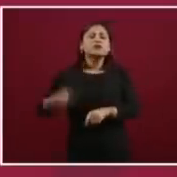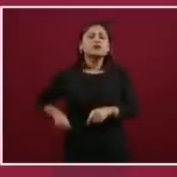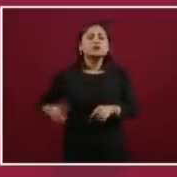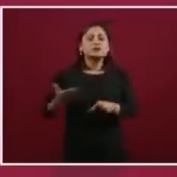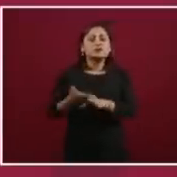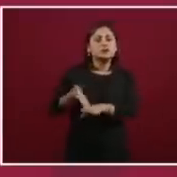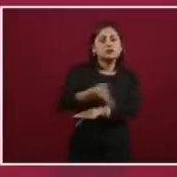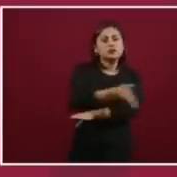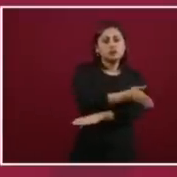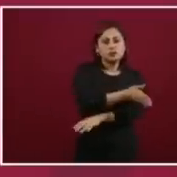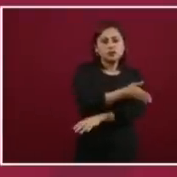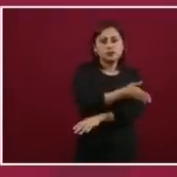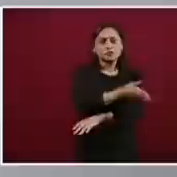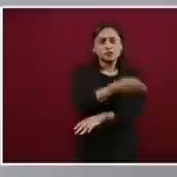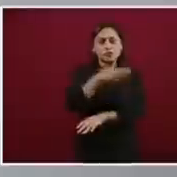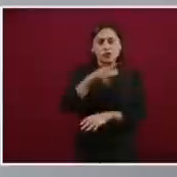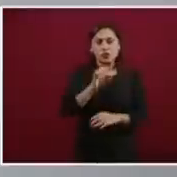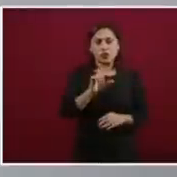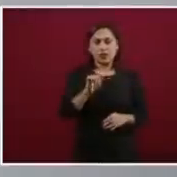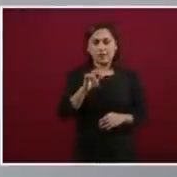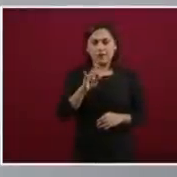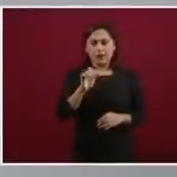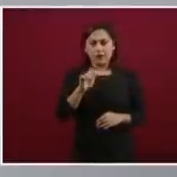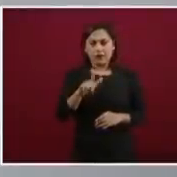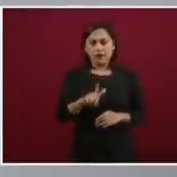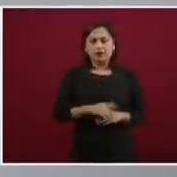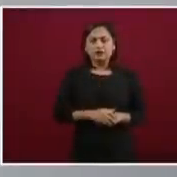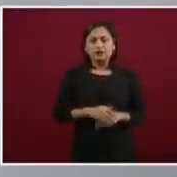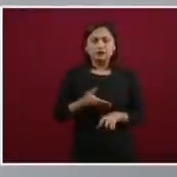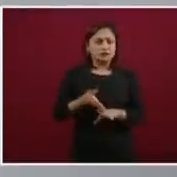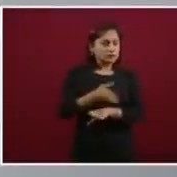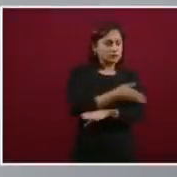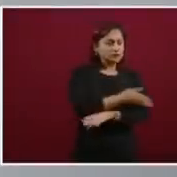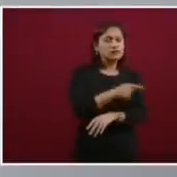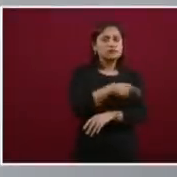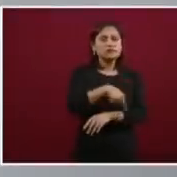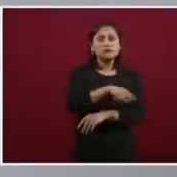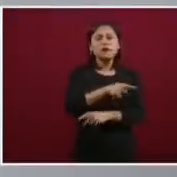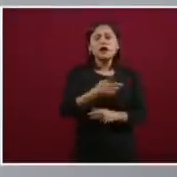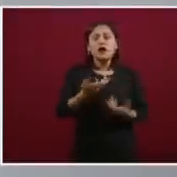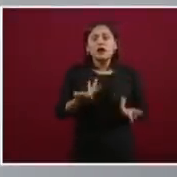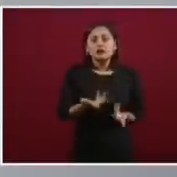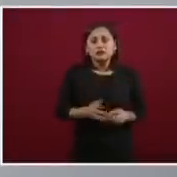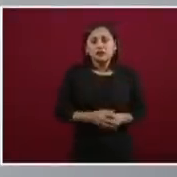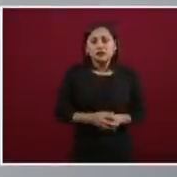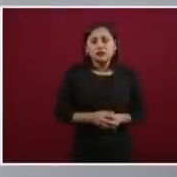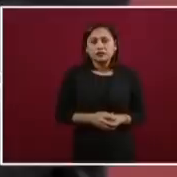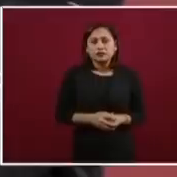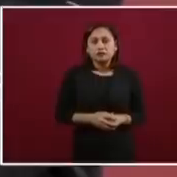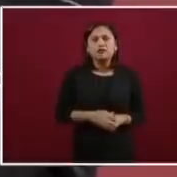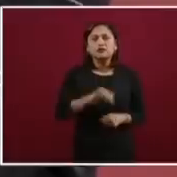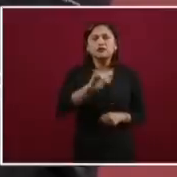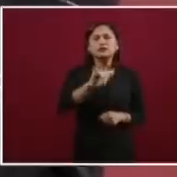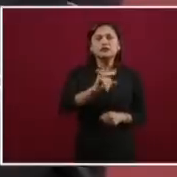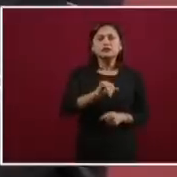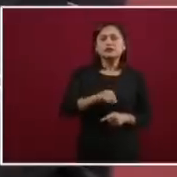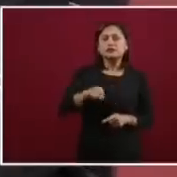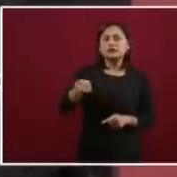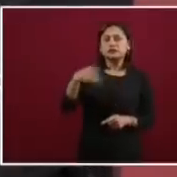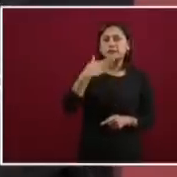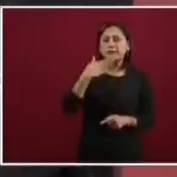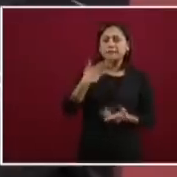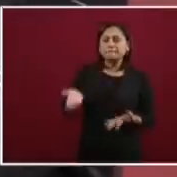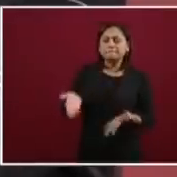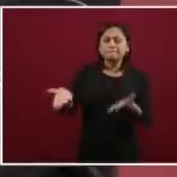periodo neoliberal se la pasaron diciendo de que sí sí sí sí eso está bien